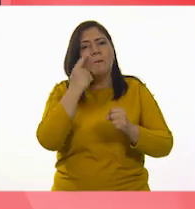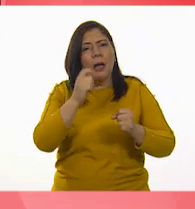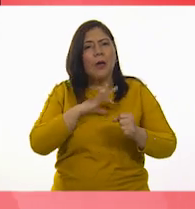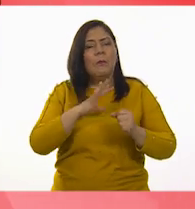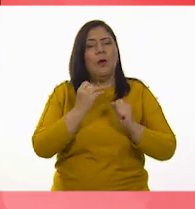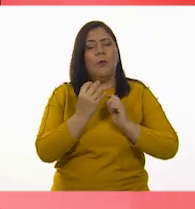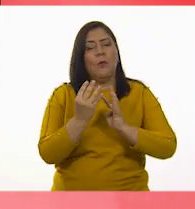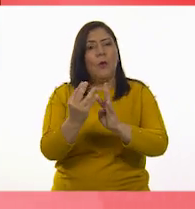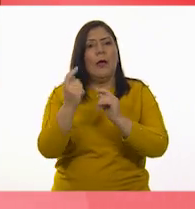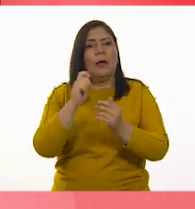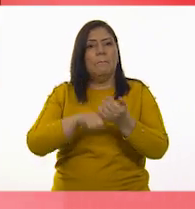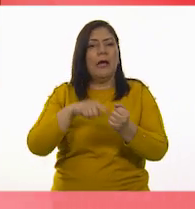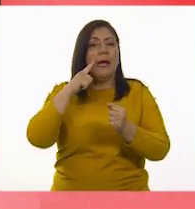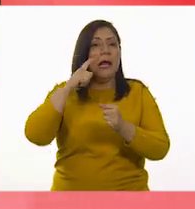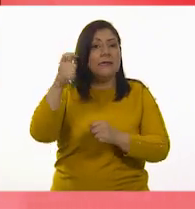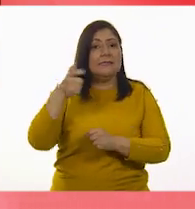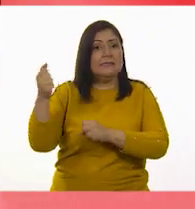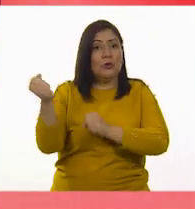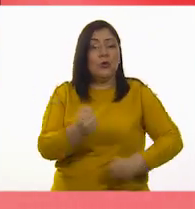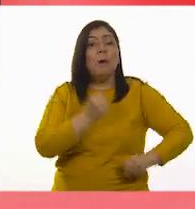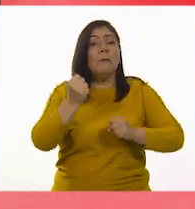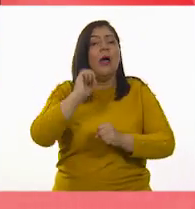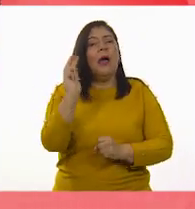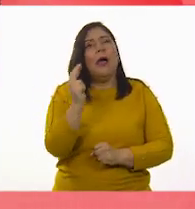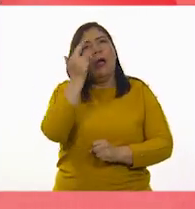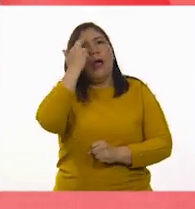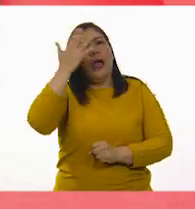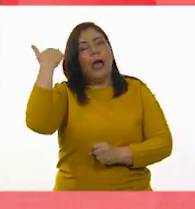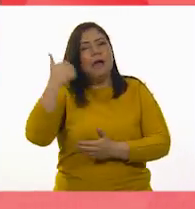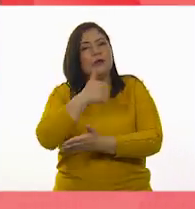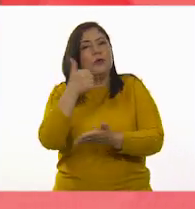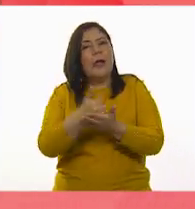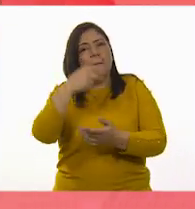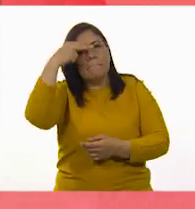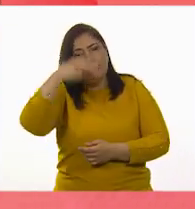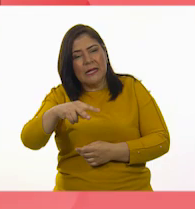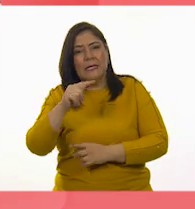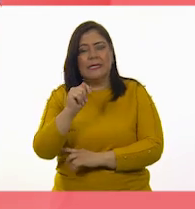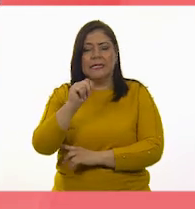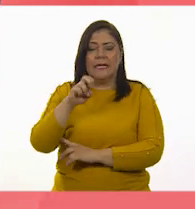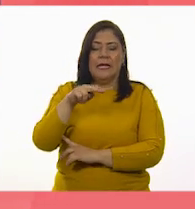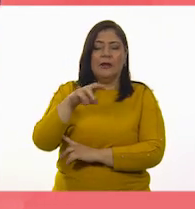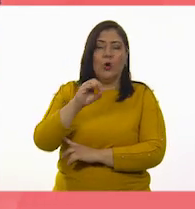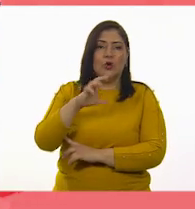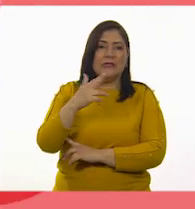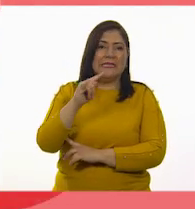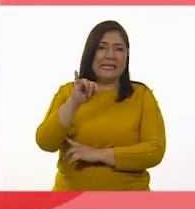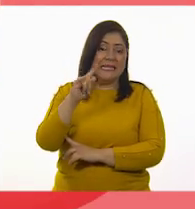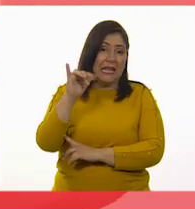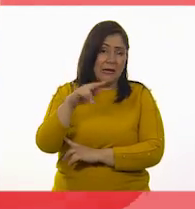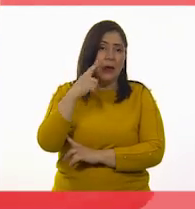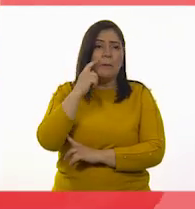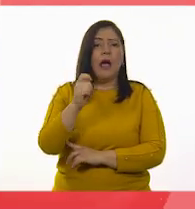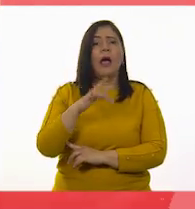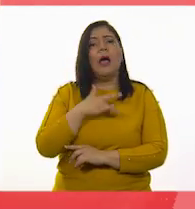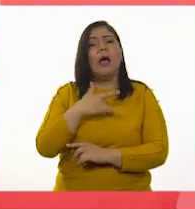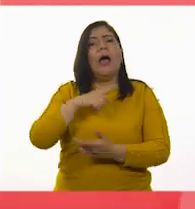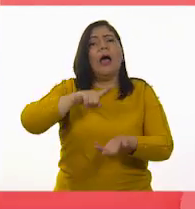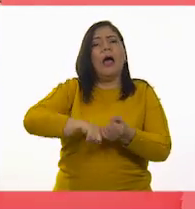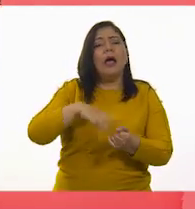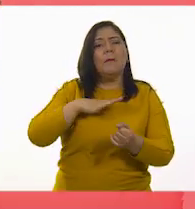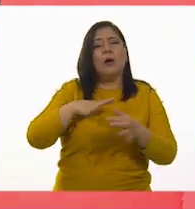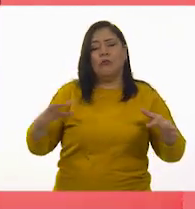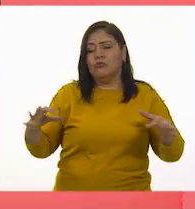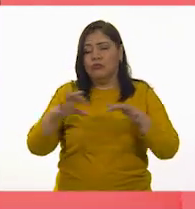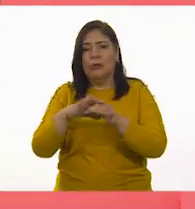de Xochimilco nos remontan a cuando la majestuosa ciudad de México Tenochtitlan aún se reflejaba sobre el lago de Texcoco.